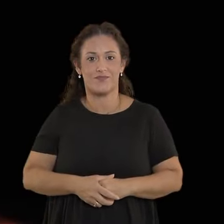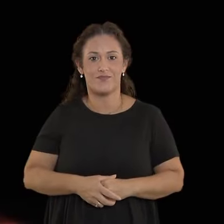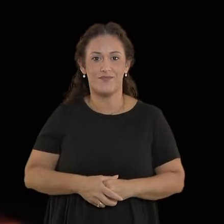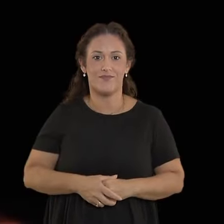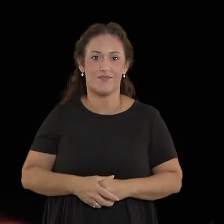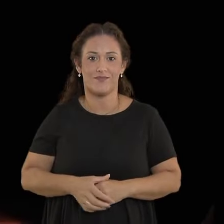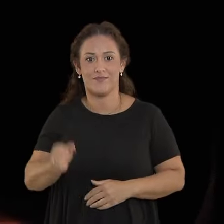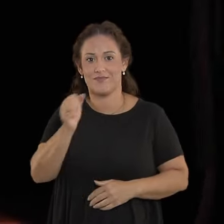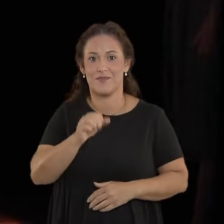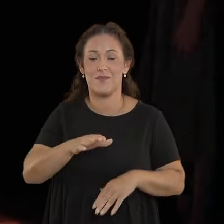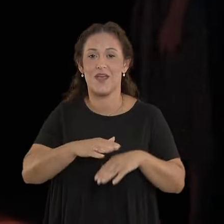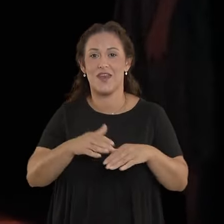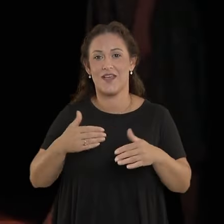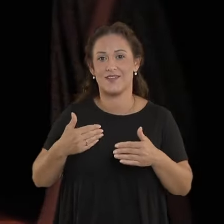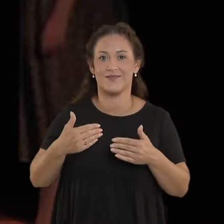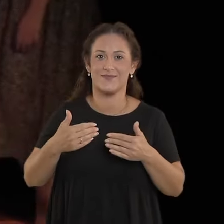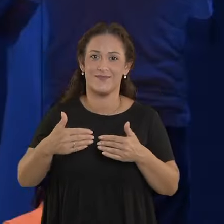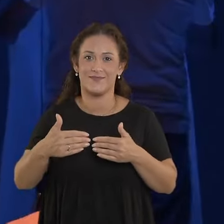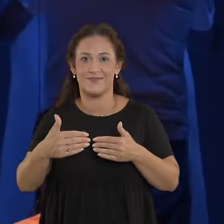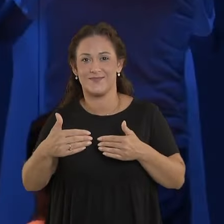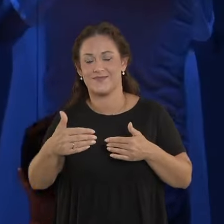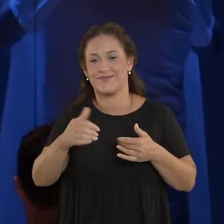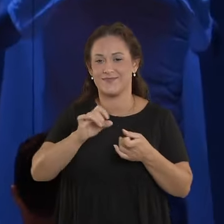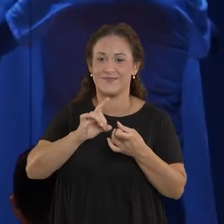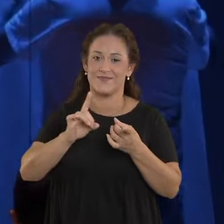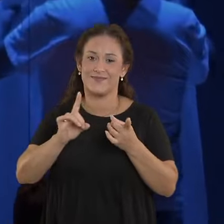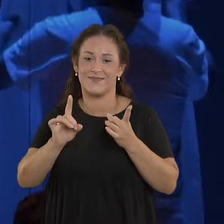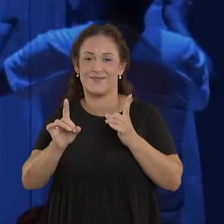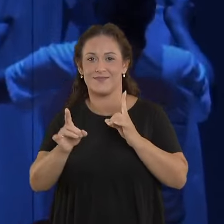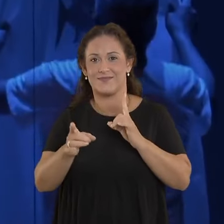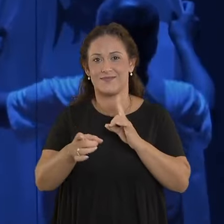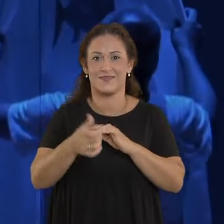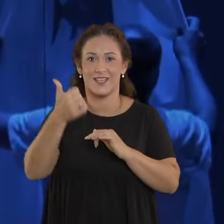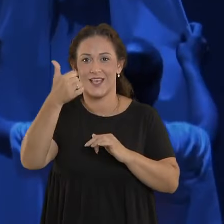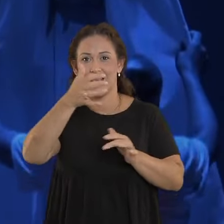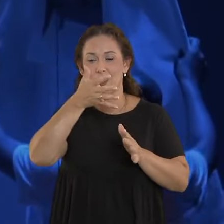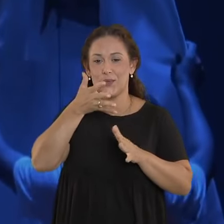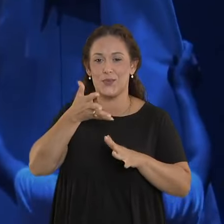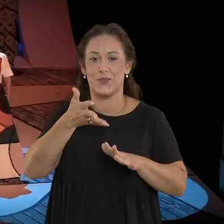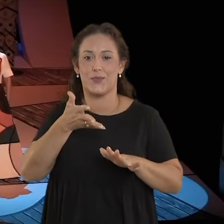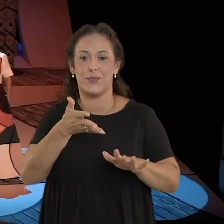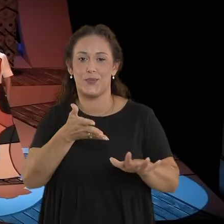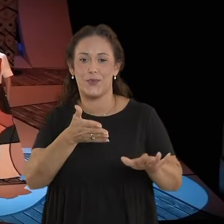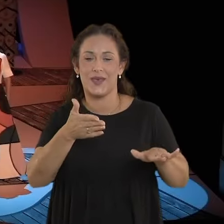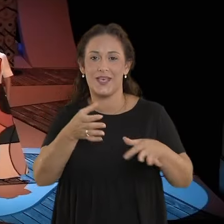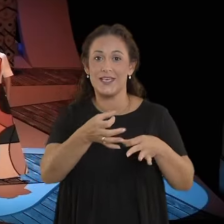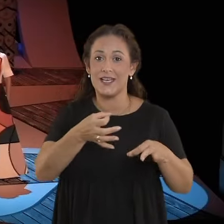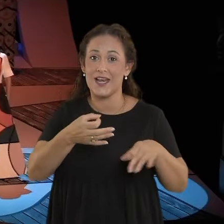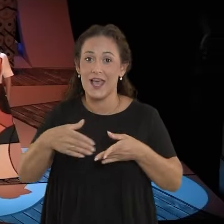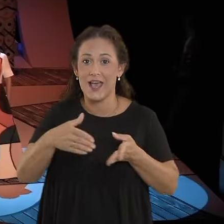Para cambiar el destino, viento fue de una isla y su